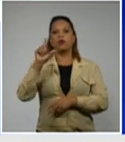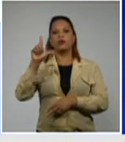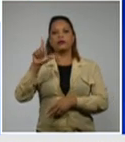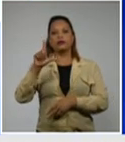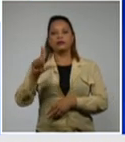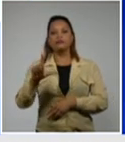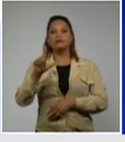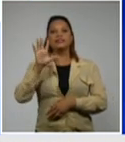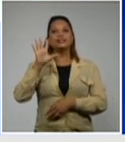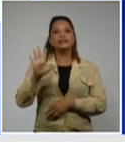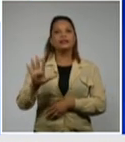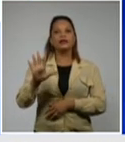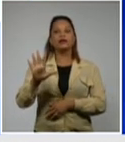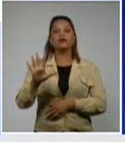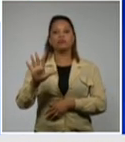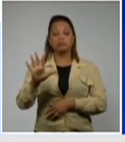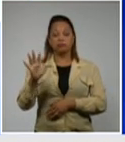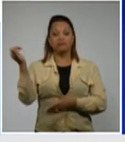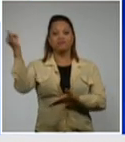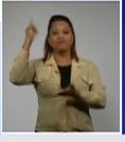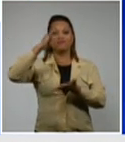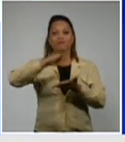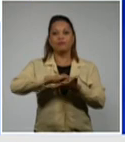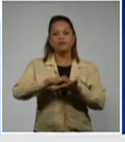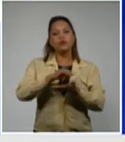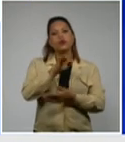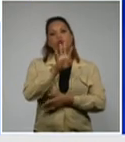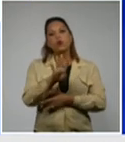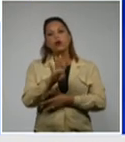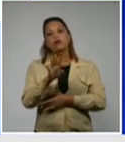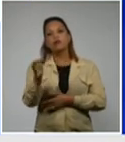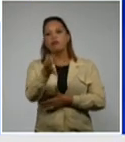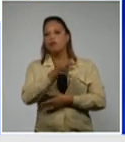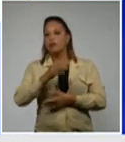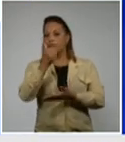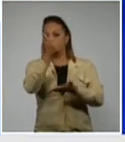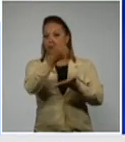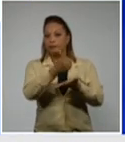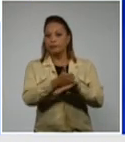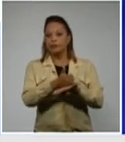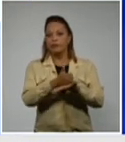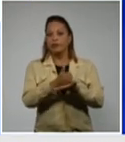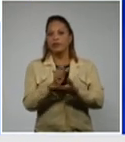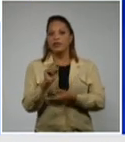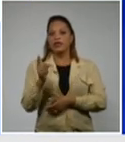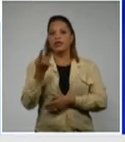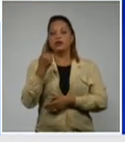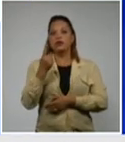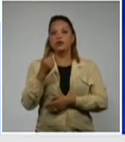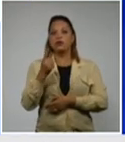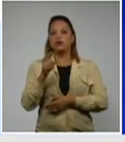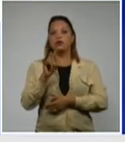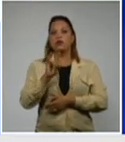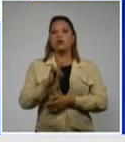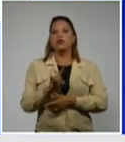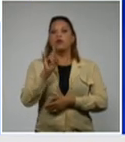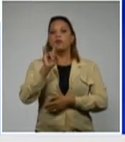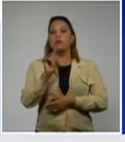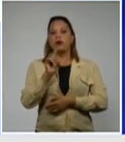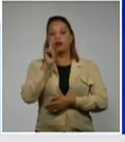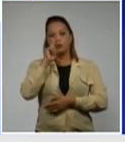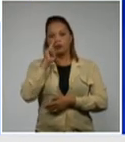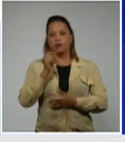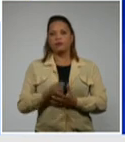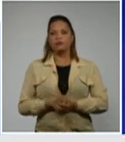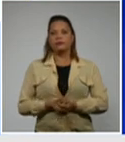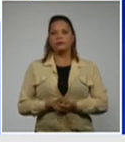5 casos importados, 4 del municipio de Holguín y 1 de Urbano Noris. En Santiago